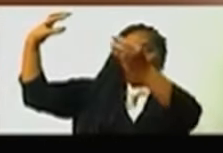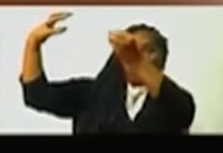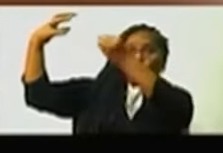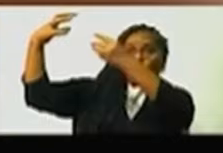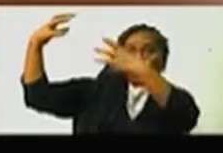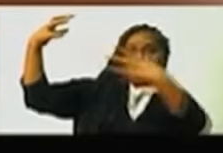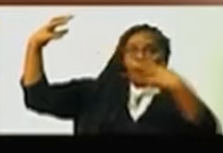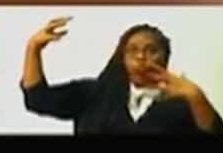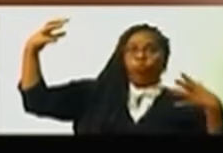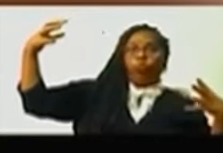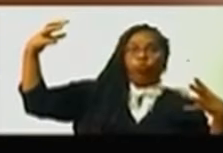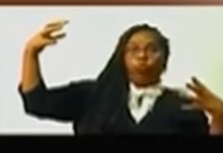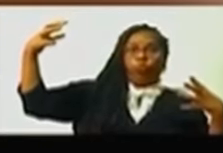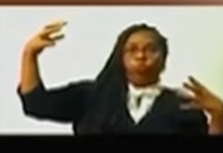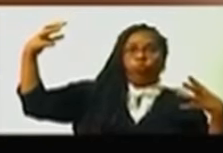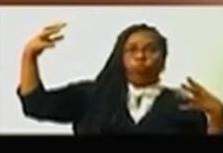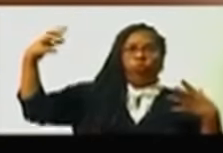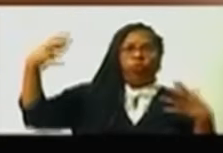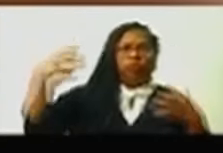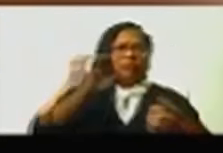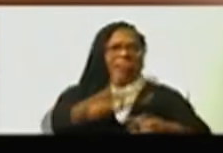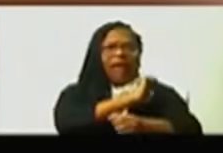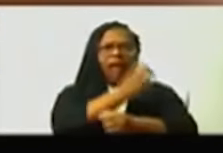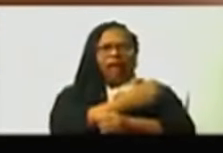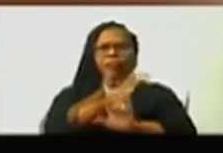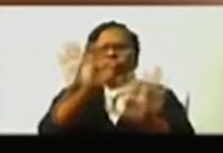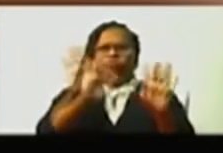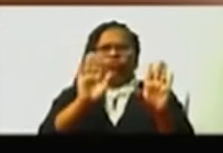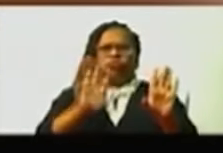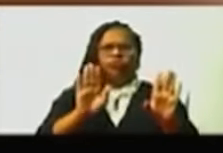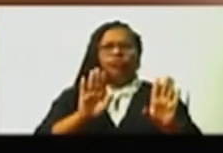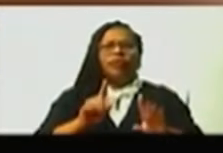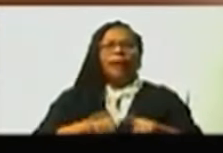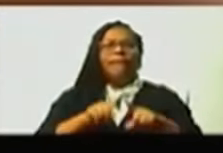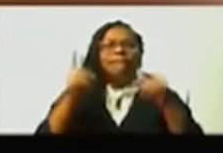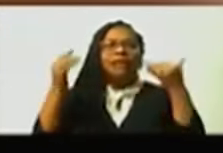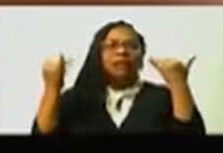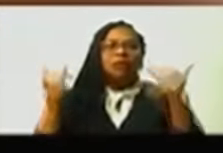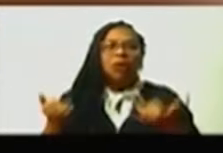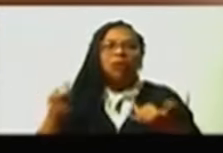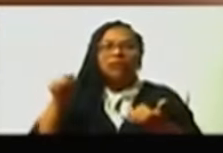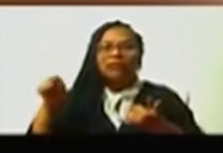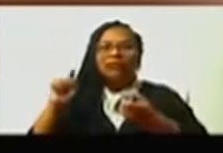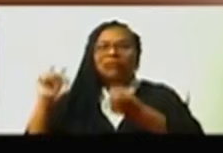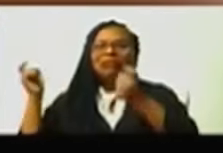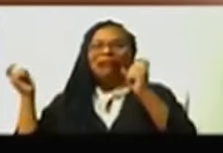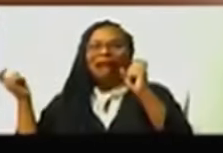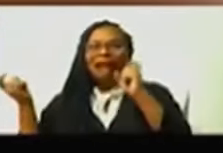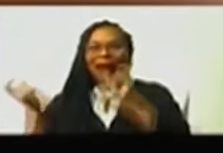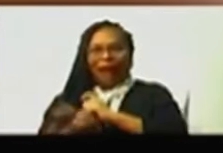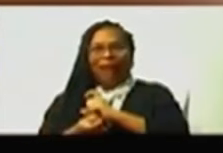fue con 5 plantas que van a contaminar